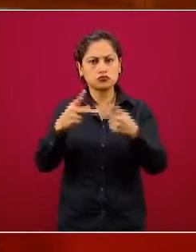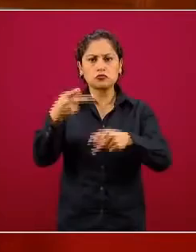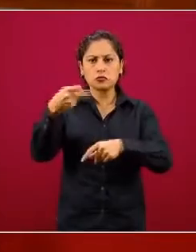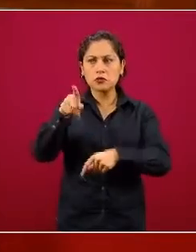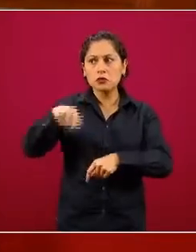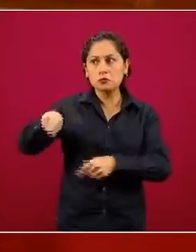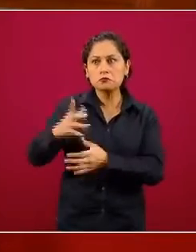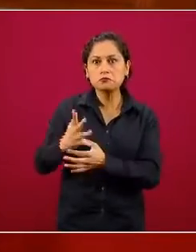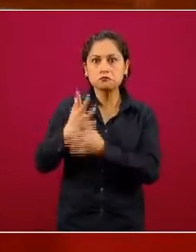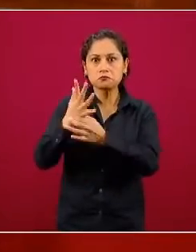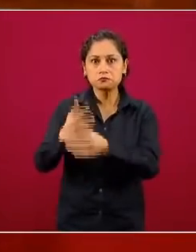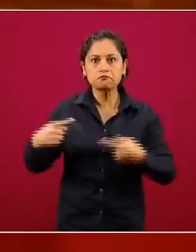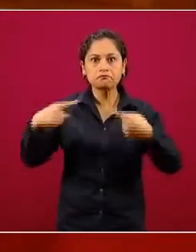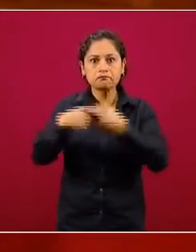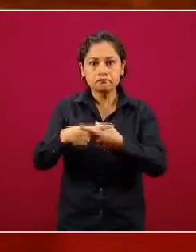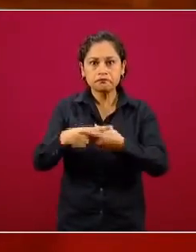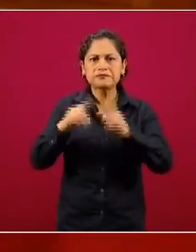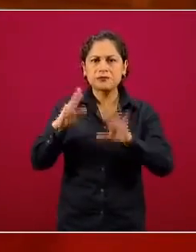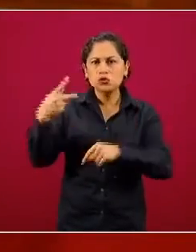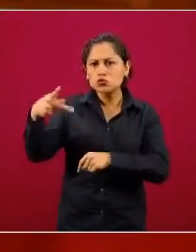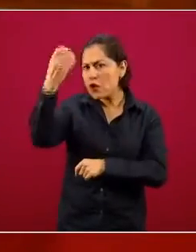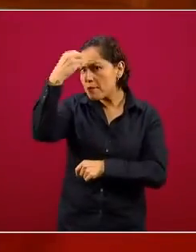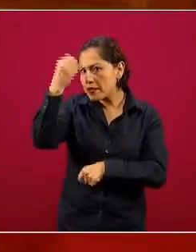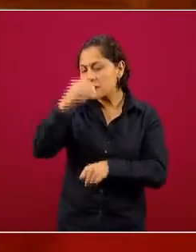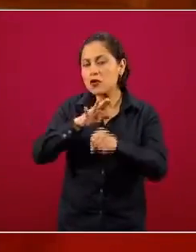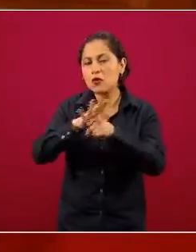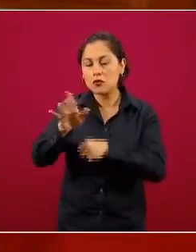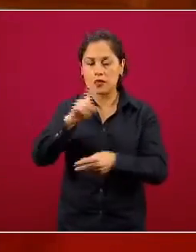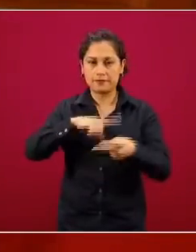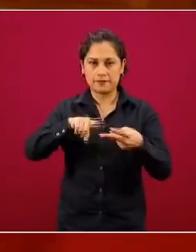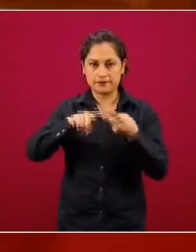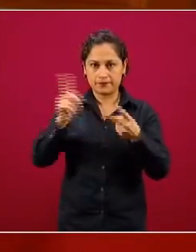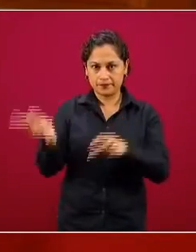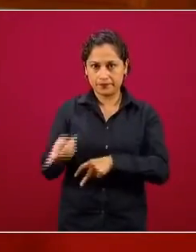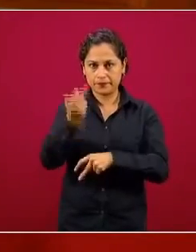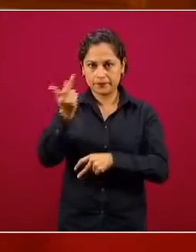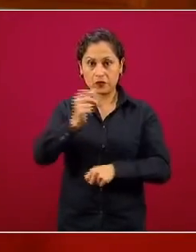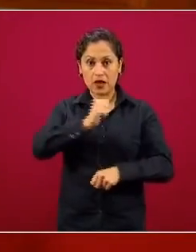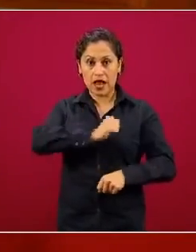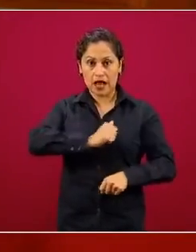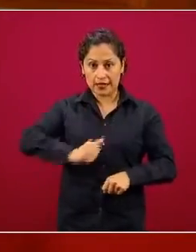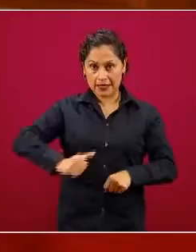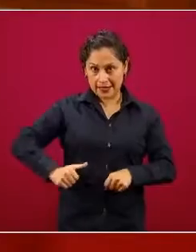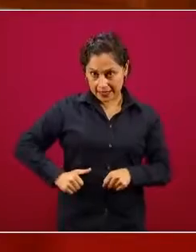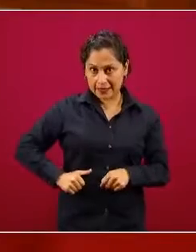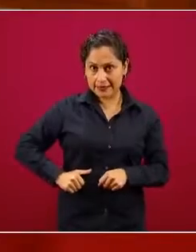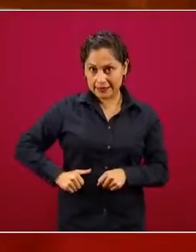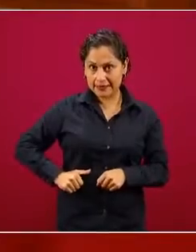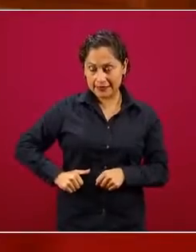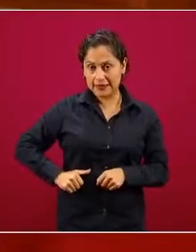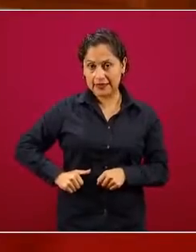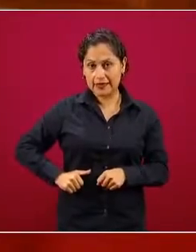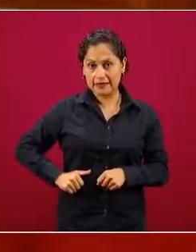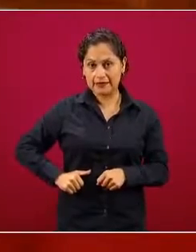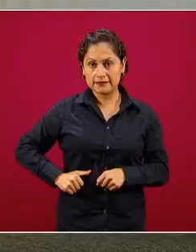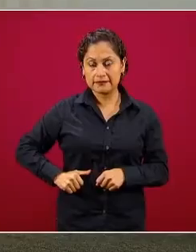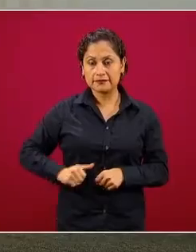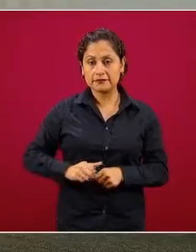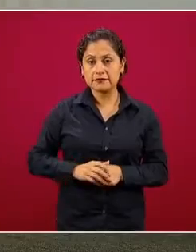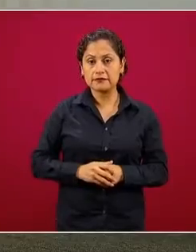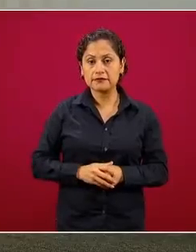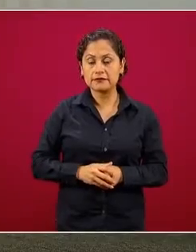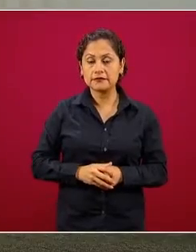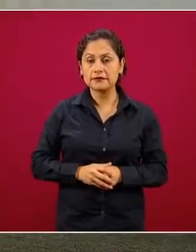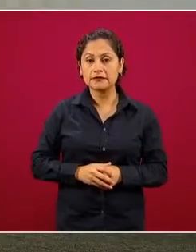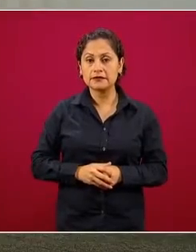usted, ¿cuáles serían las alcaldías que saldrían primero de esta desescalada, que tomarían